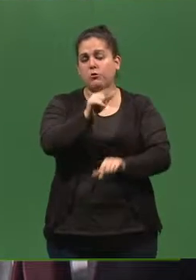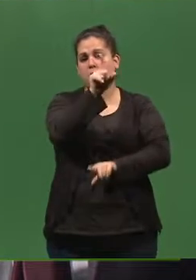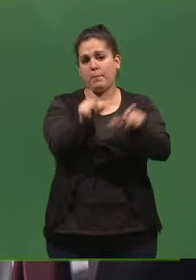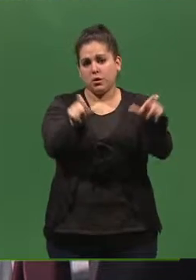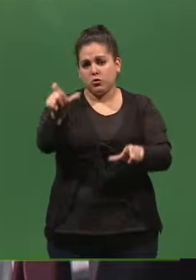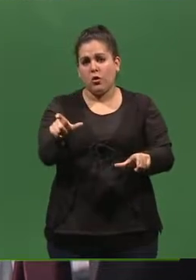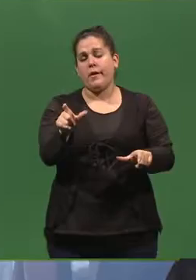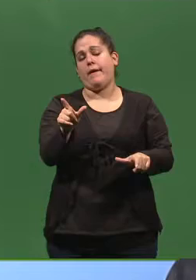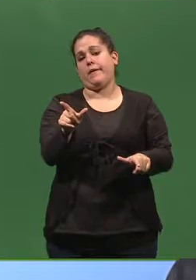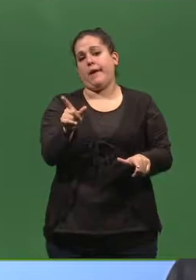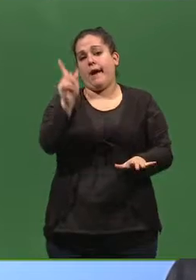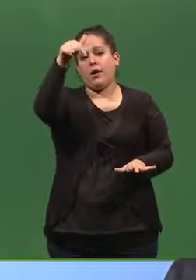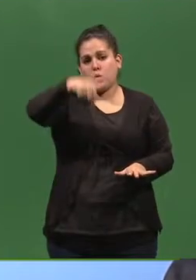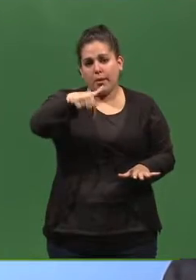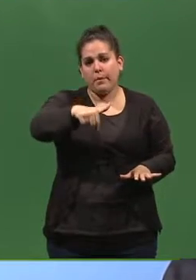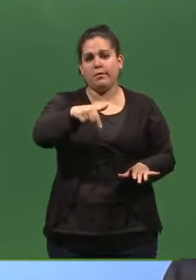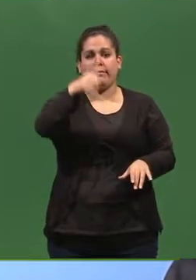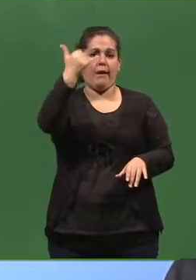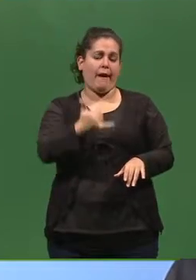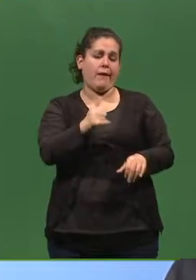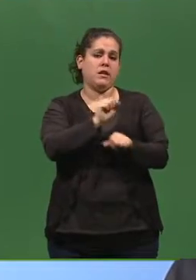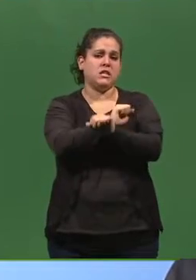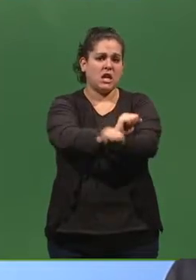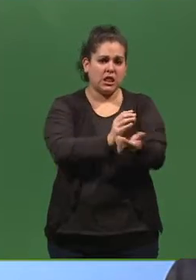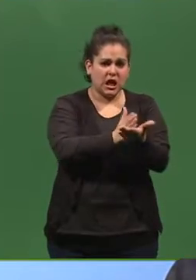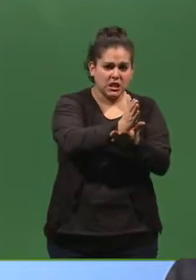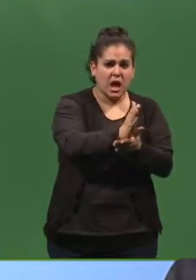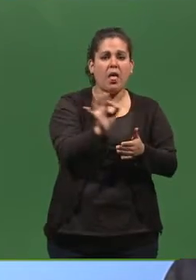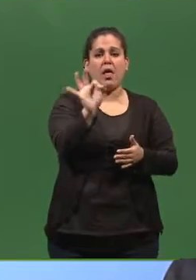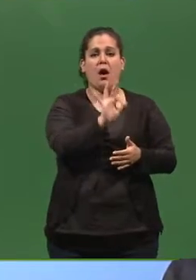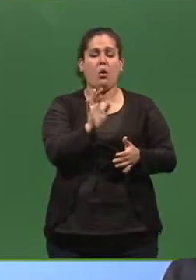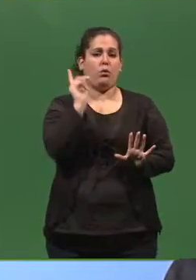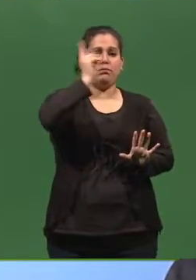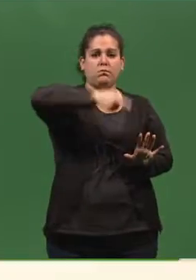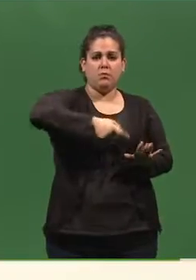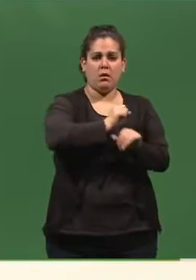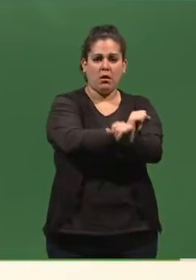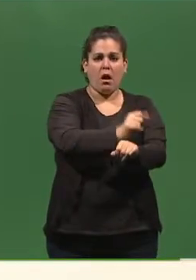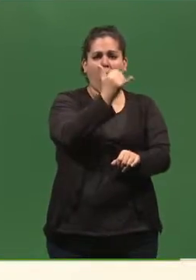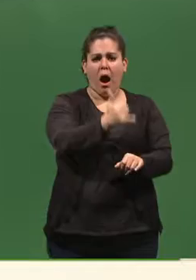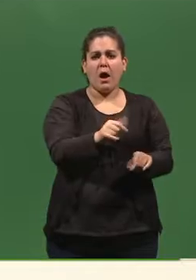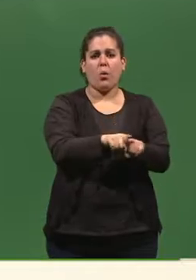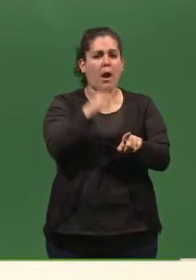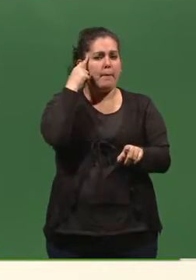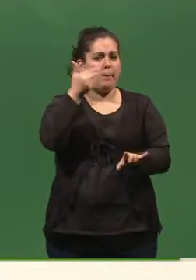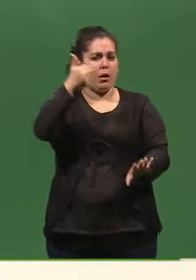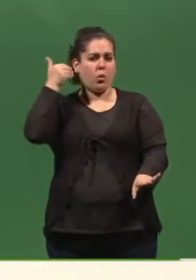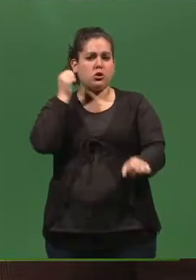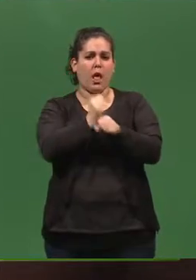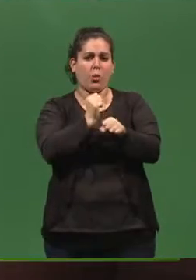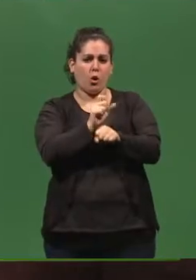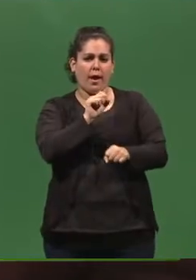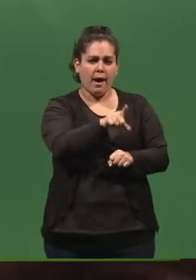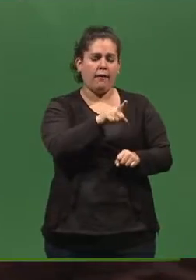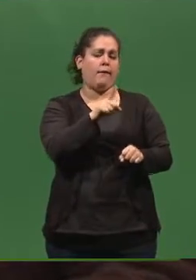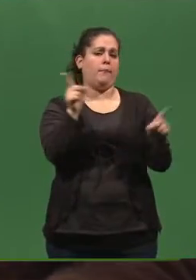todas aquellas personas que también actualmente están siendo procesadas o sentenciadas, que les genera un perjuicio laboral, un